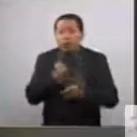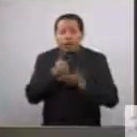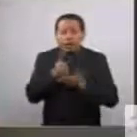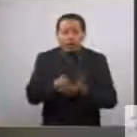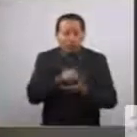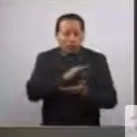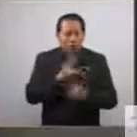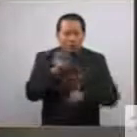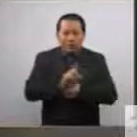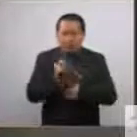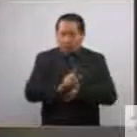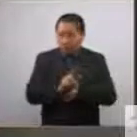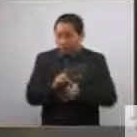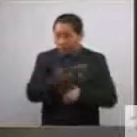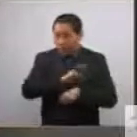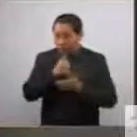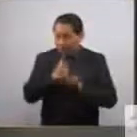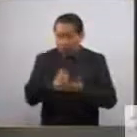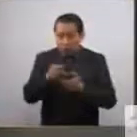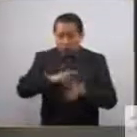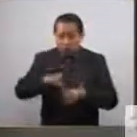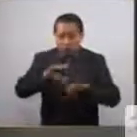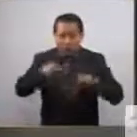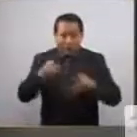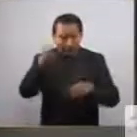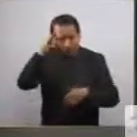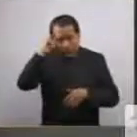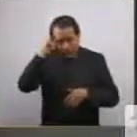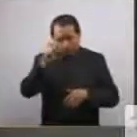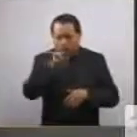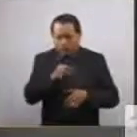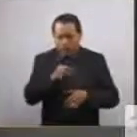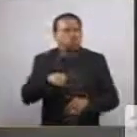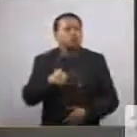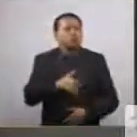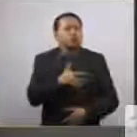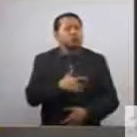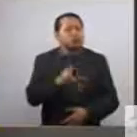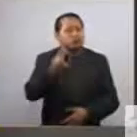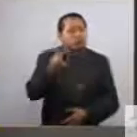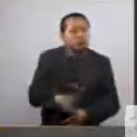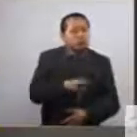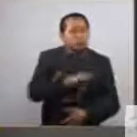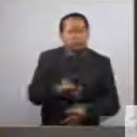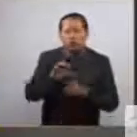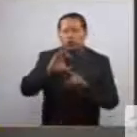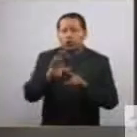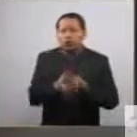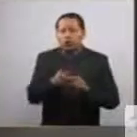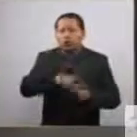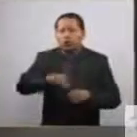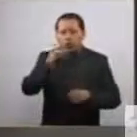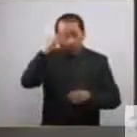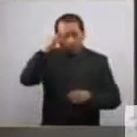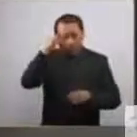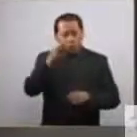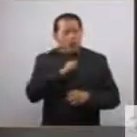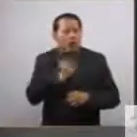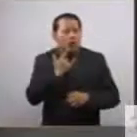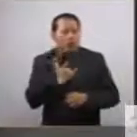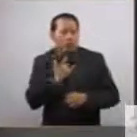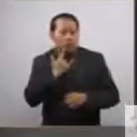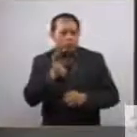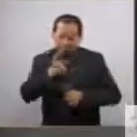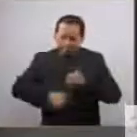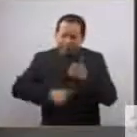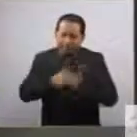día a día a nuestros pueblos y comunidades indígenas. Estoy cierto que desde la Comisión de Pueblos Indígenas daremos una lucha